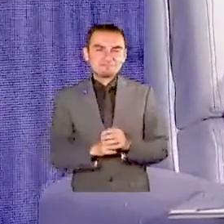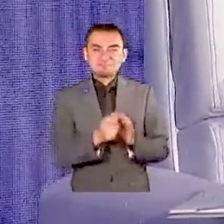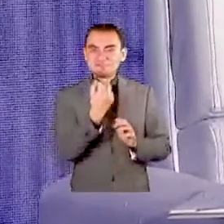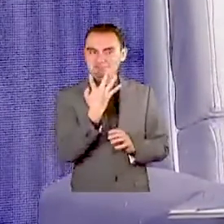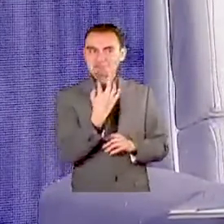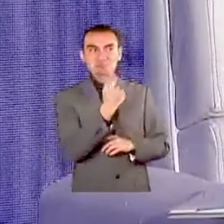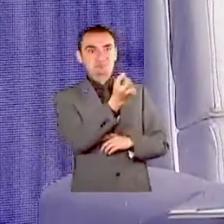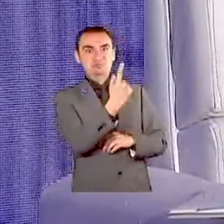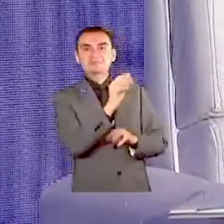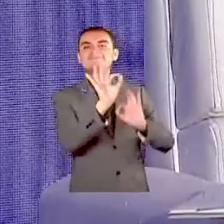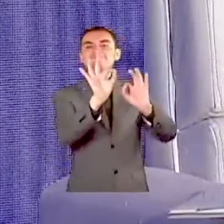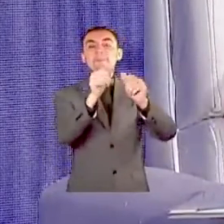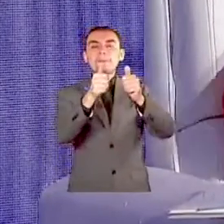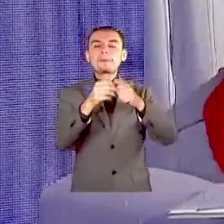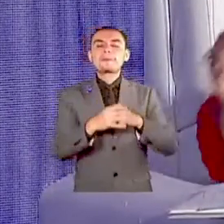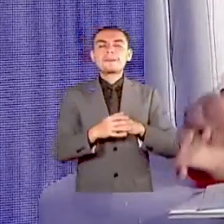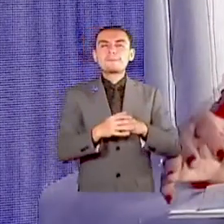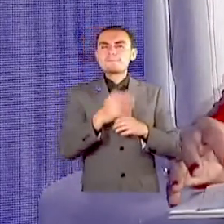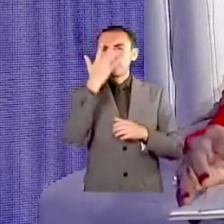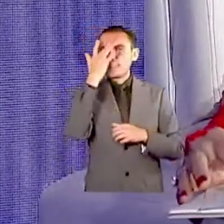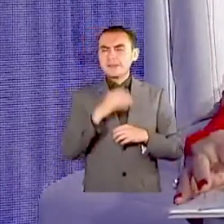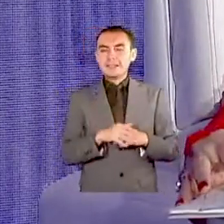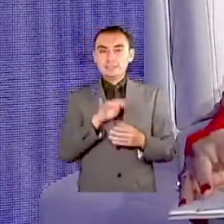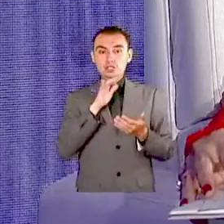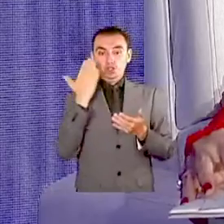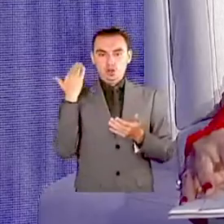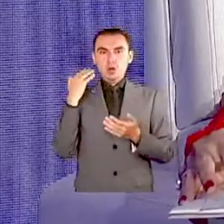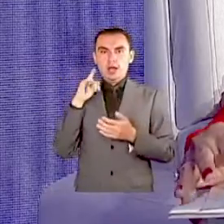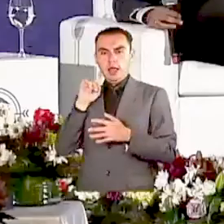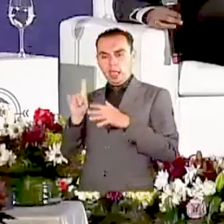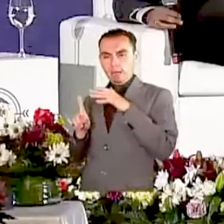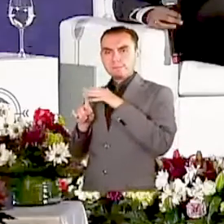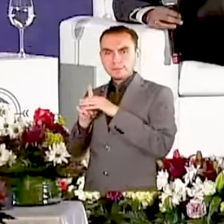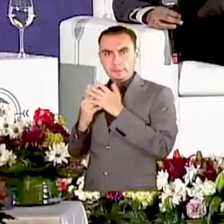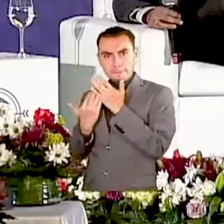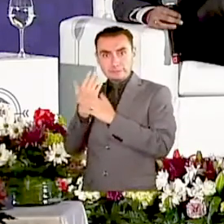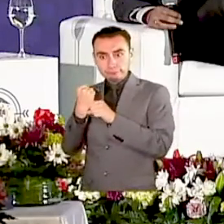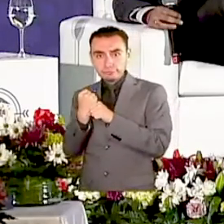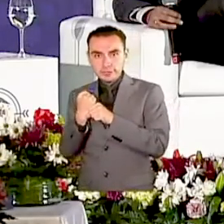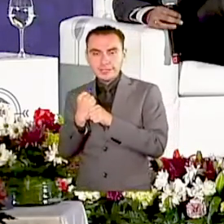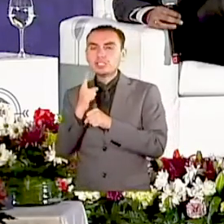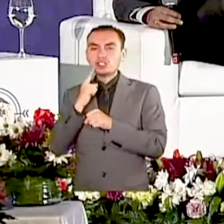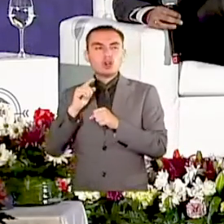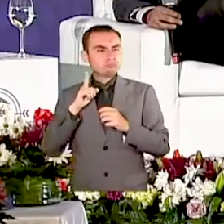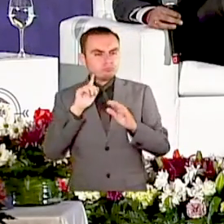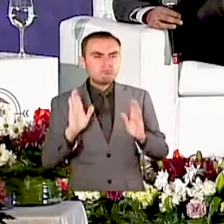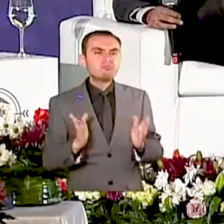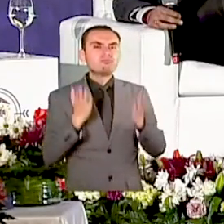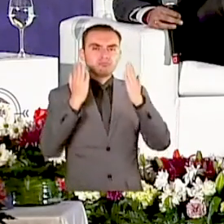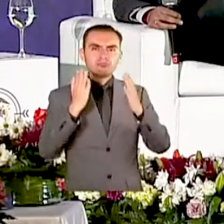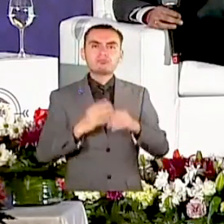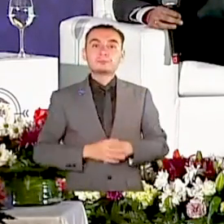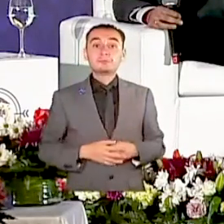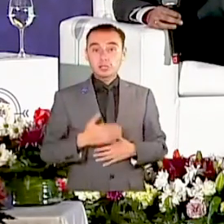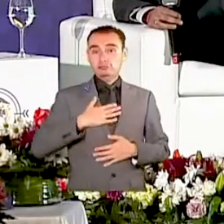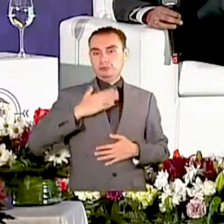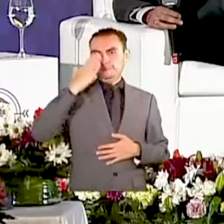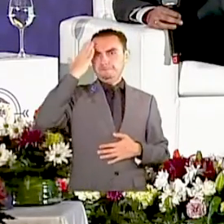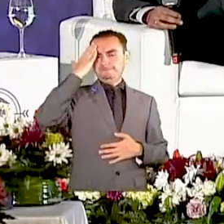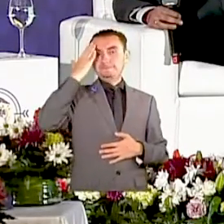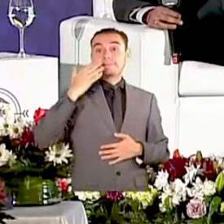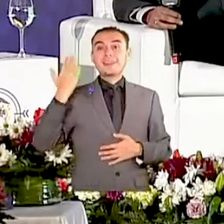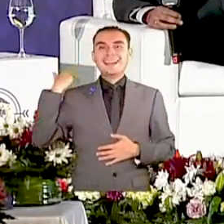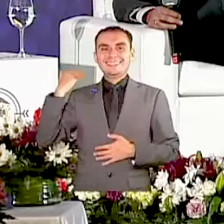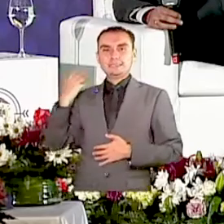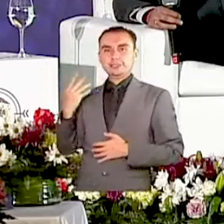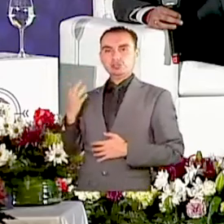línea que también se impulsó desde mi llegada a la Procuraduría, y debo reconocerlo, se impulsó porque desde que estuve en la Sala Civil